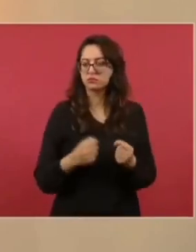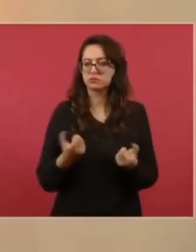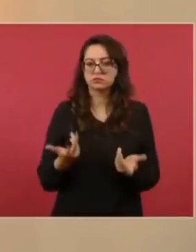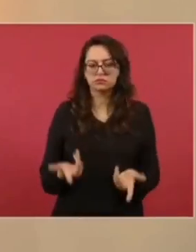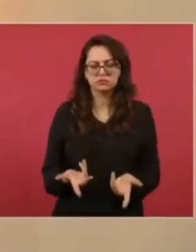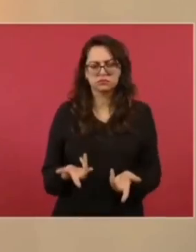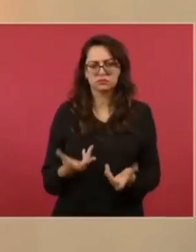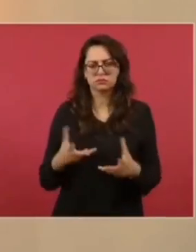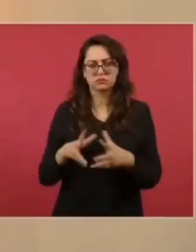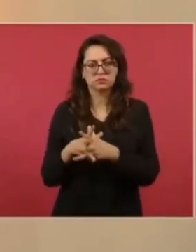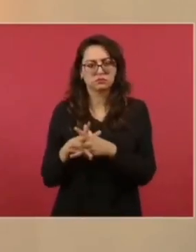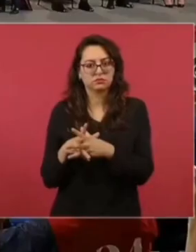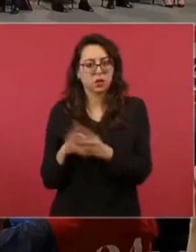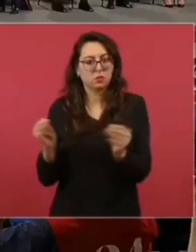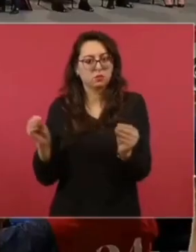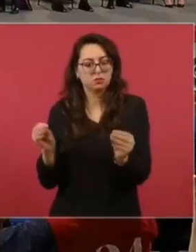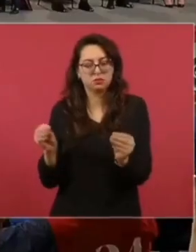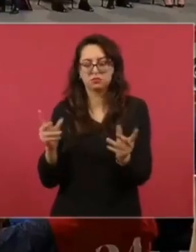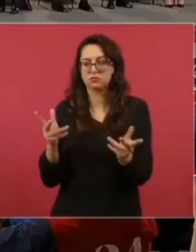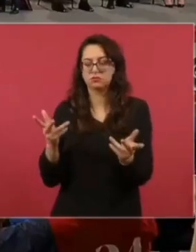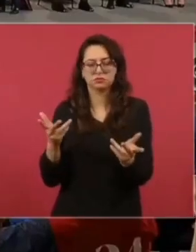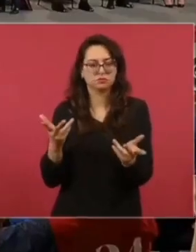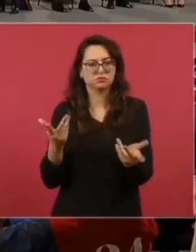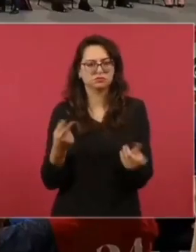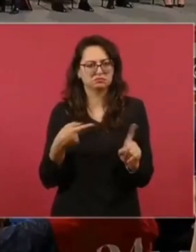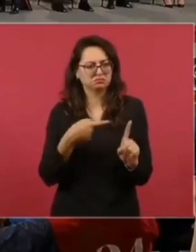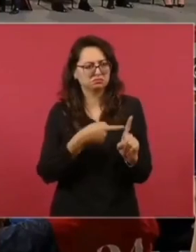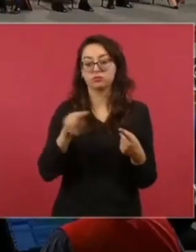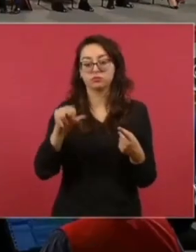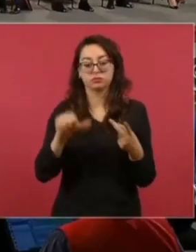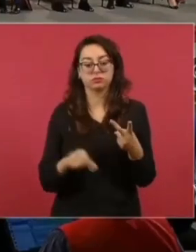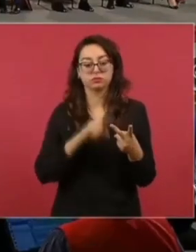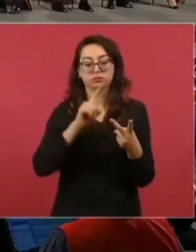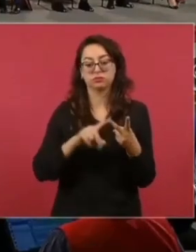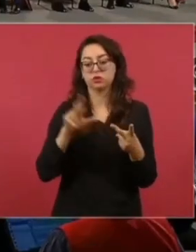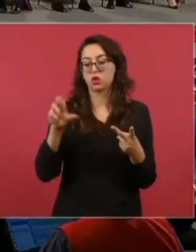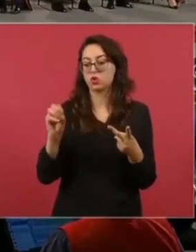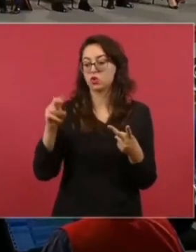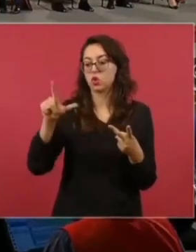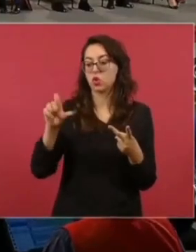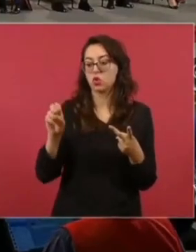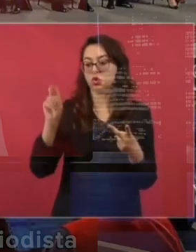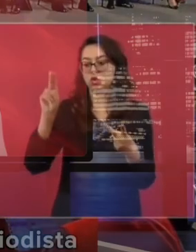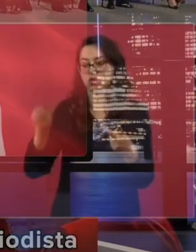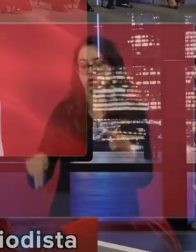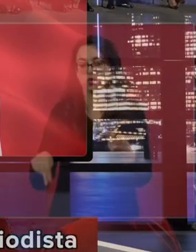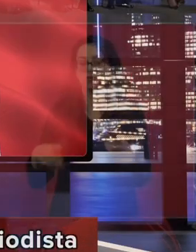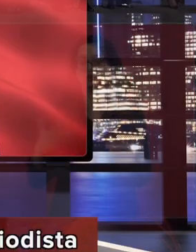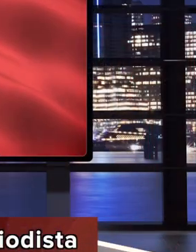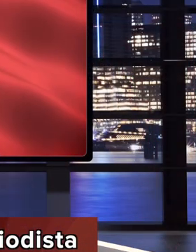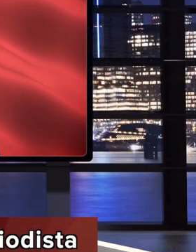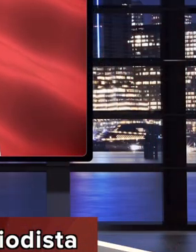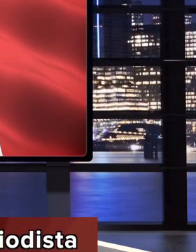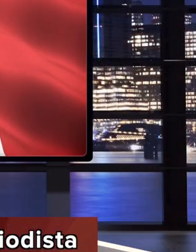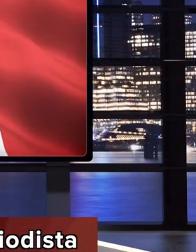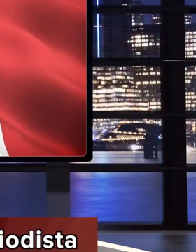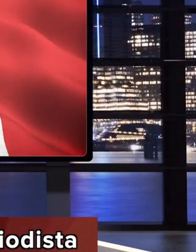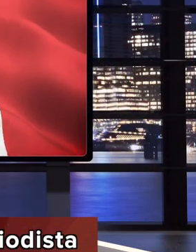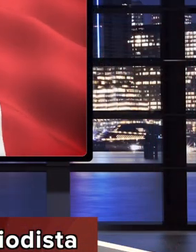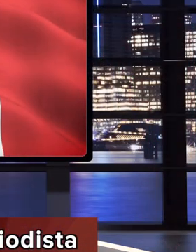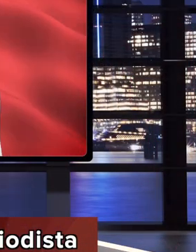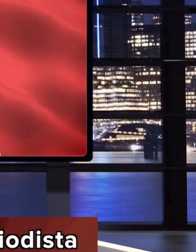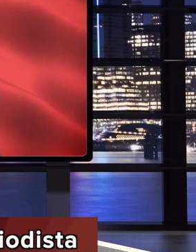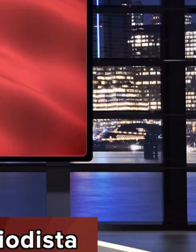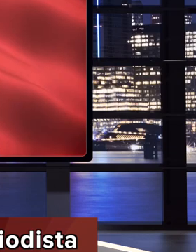como escolta del ex gobernador Martín Orozco. Uno de los participantes en la desaparición del pepenador fue el